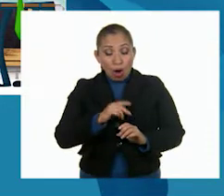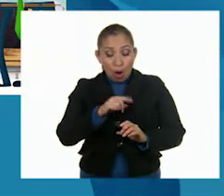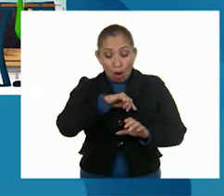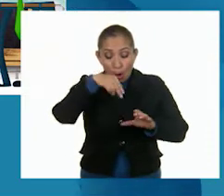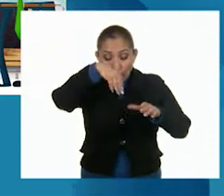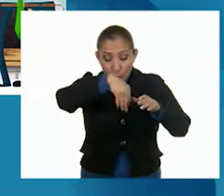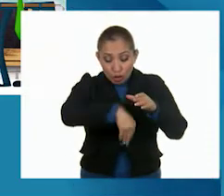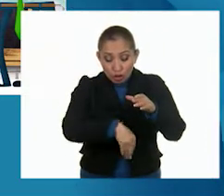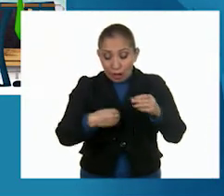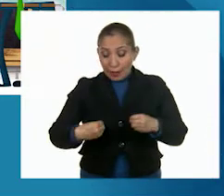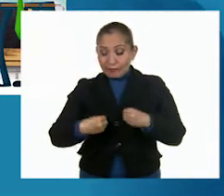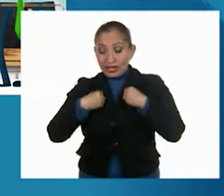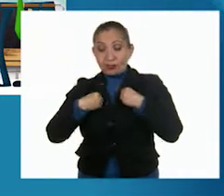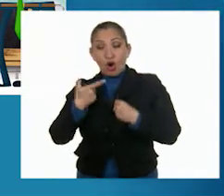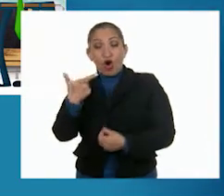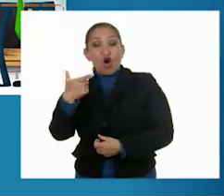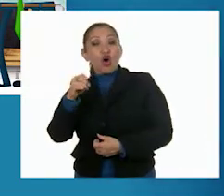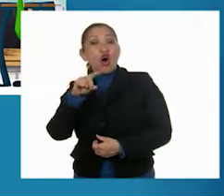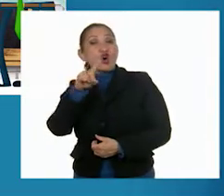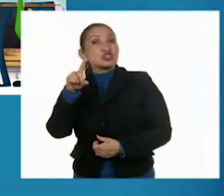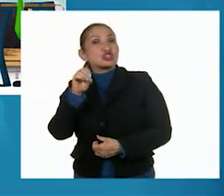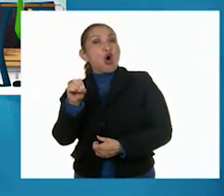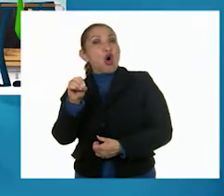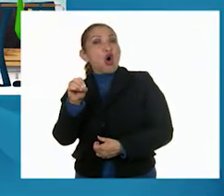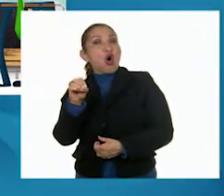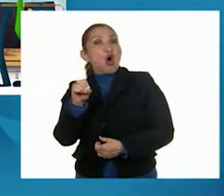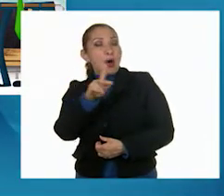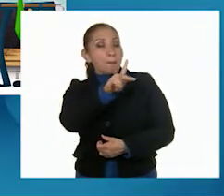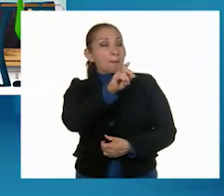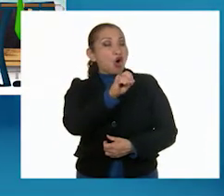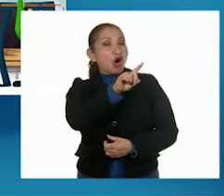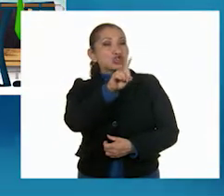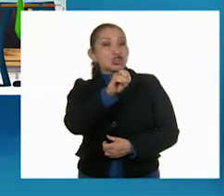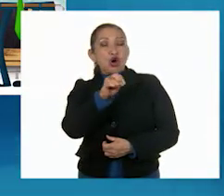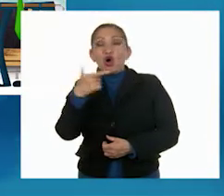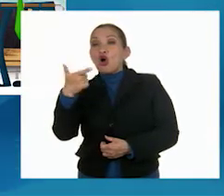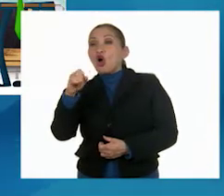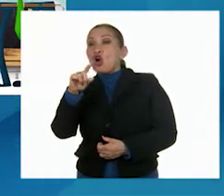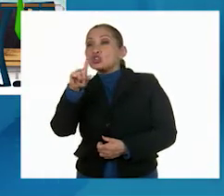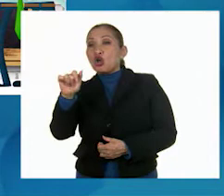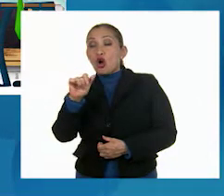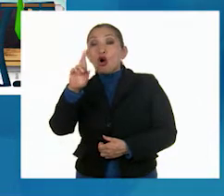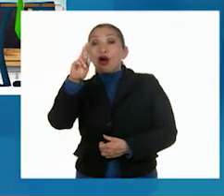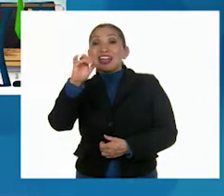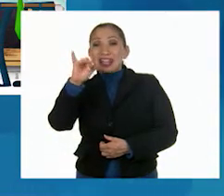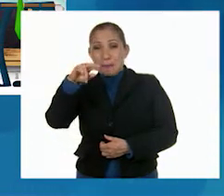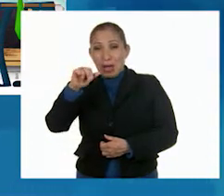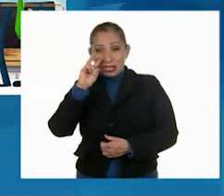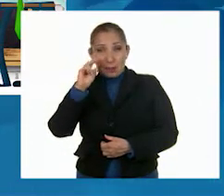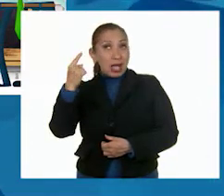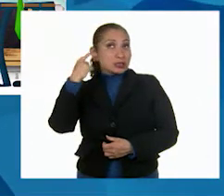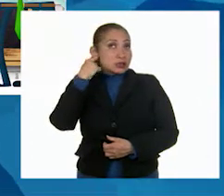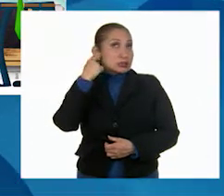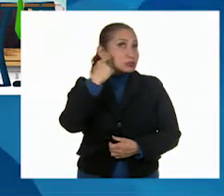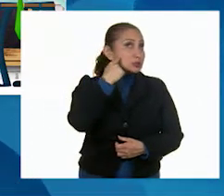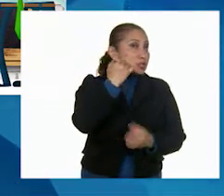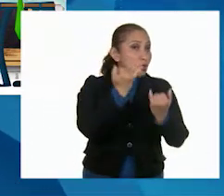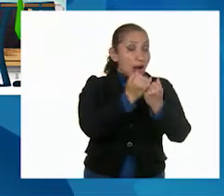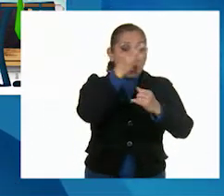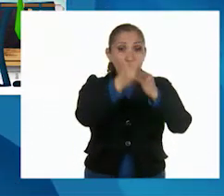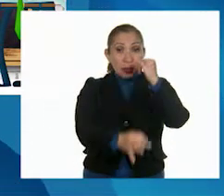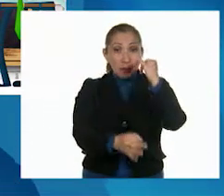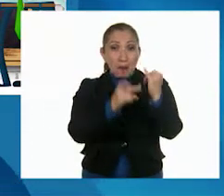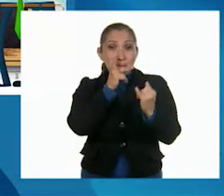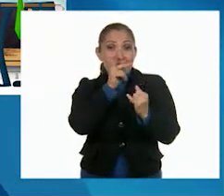y el vivo al gozo. Muy bien, Raulito. Aquí las rimas se pueden observar en las